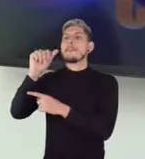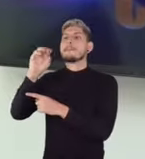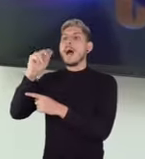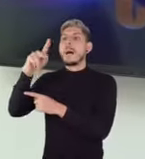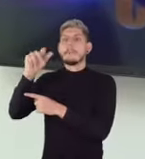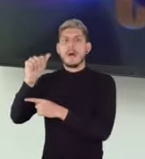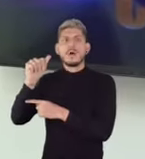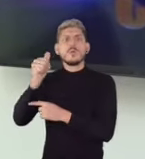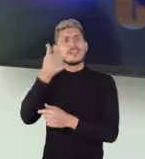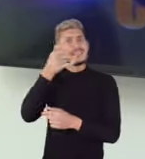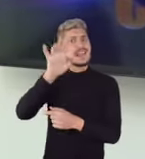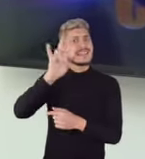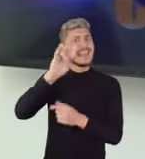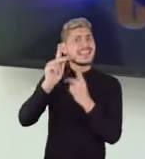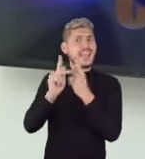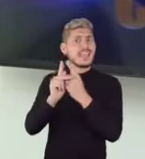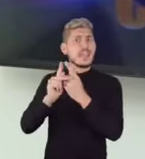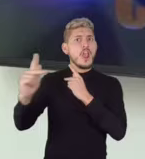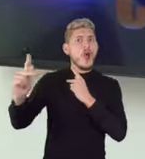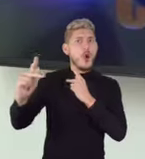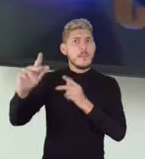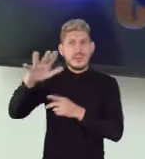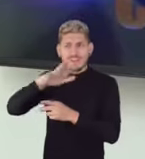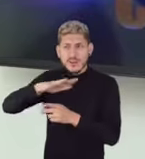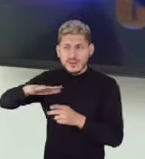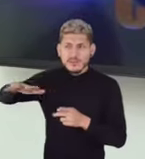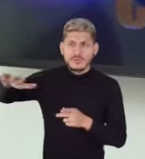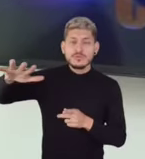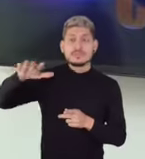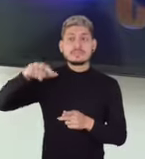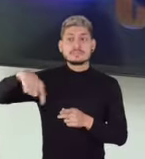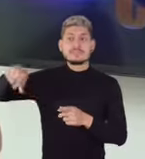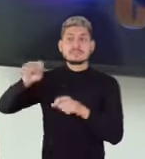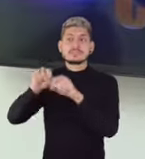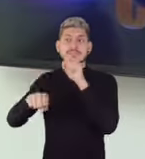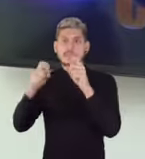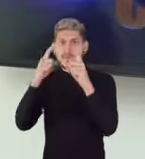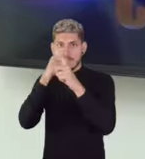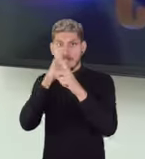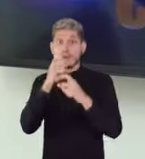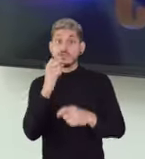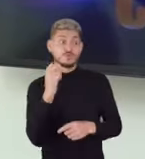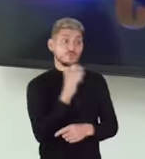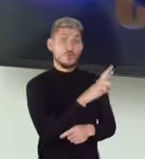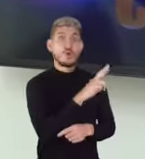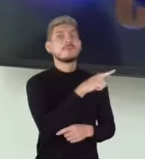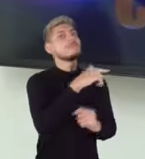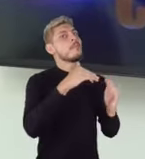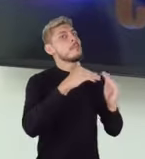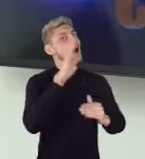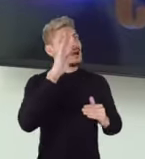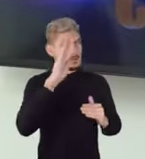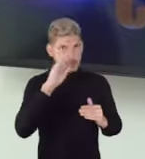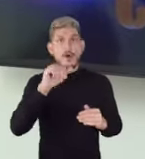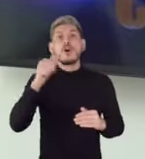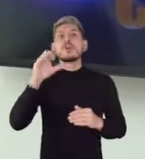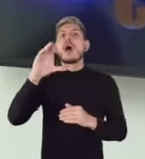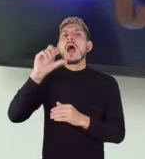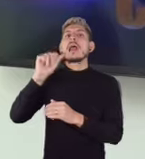que están afectados solo en el río Monjas, porque si nos vamos para el sur, para los valles, son muchísimos más afectados. Otro dato, en Caupicho